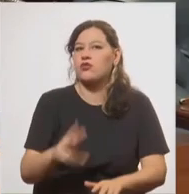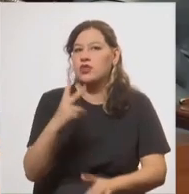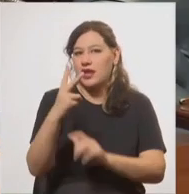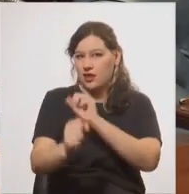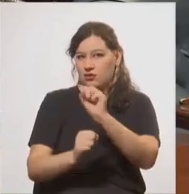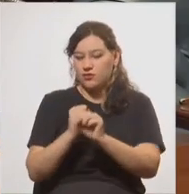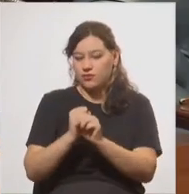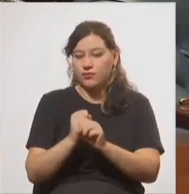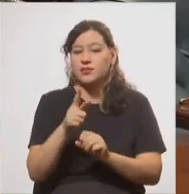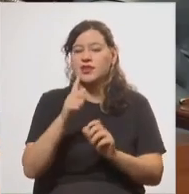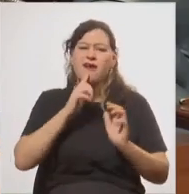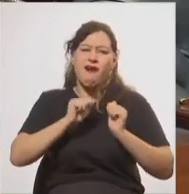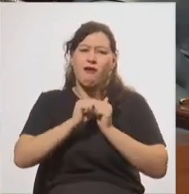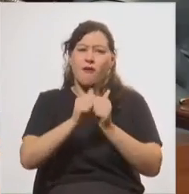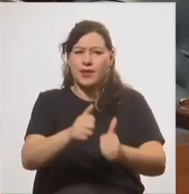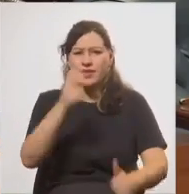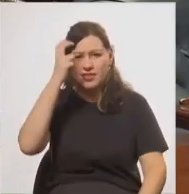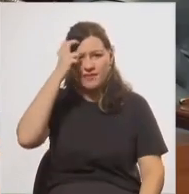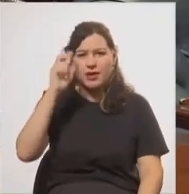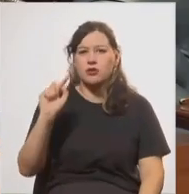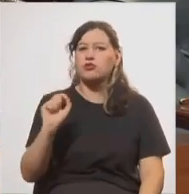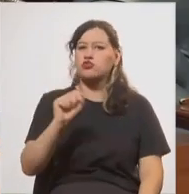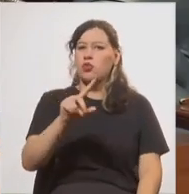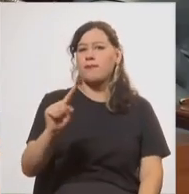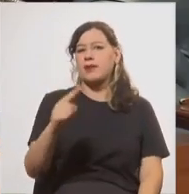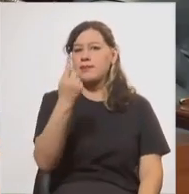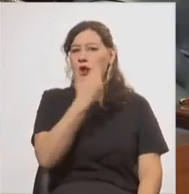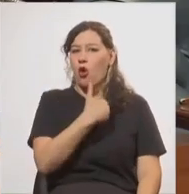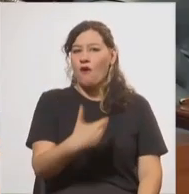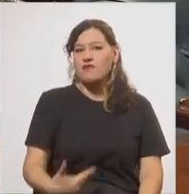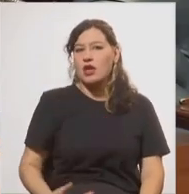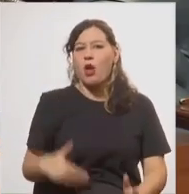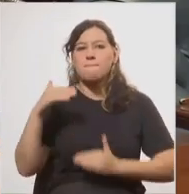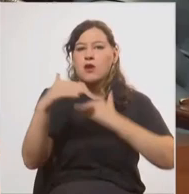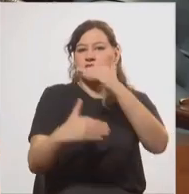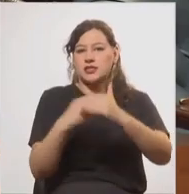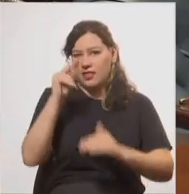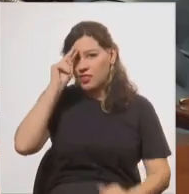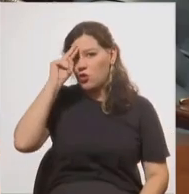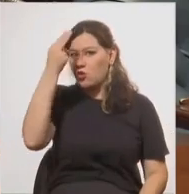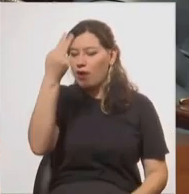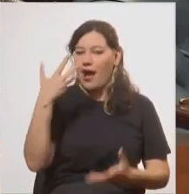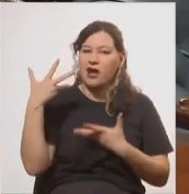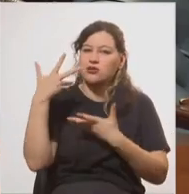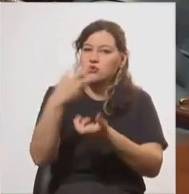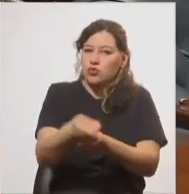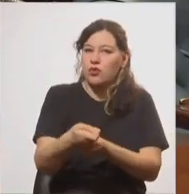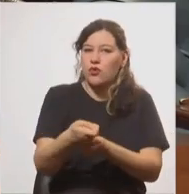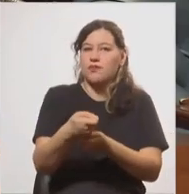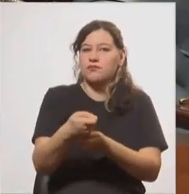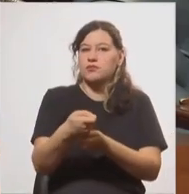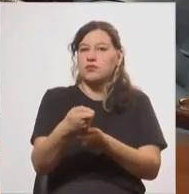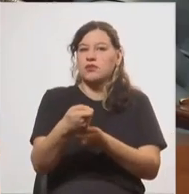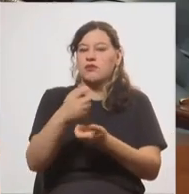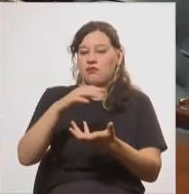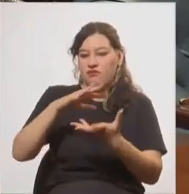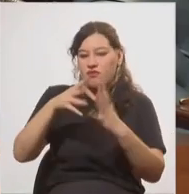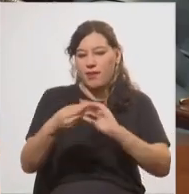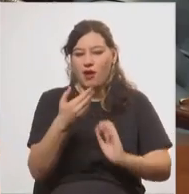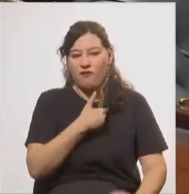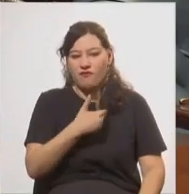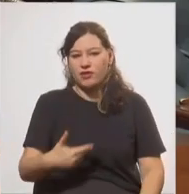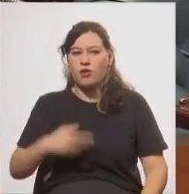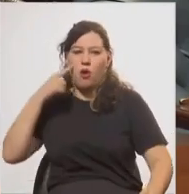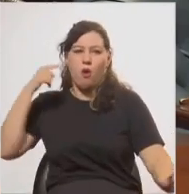Acompañó a Tabaré Vázquez en el primer gobierno progresista del Uruguay y le ayudó a construir una opción de gobierno opuesto